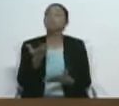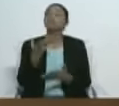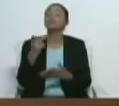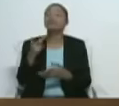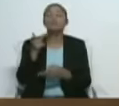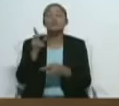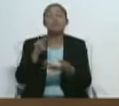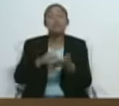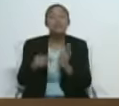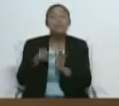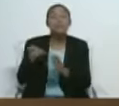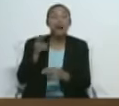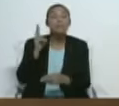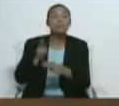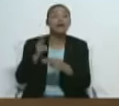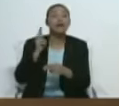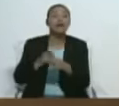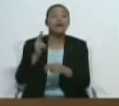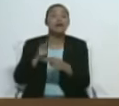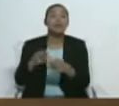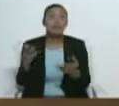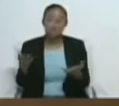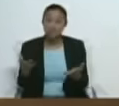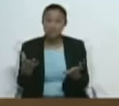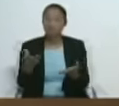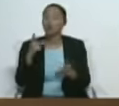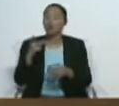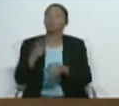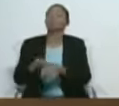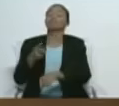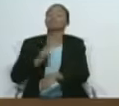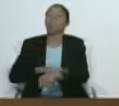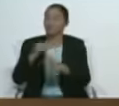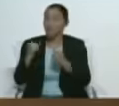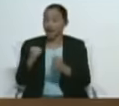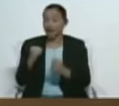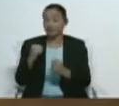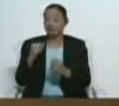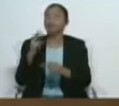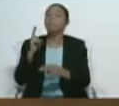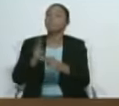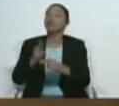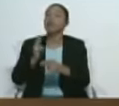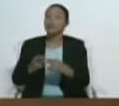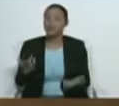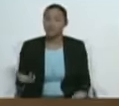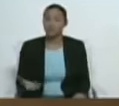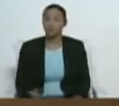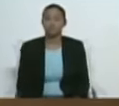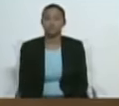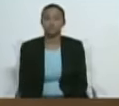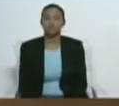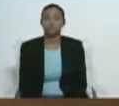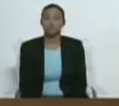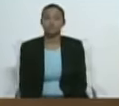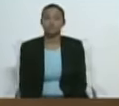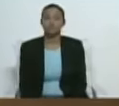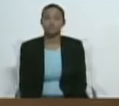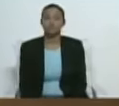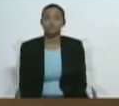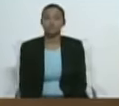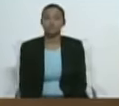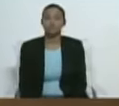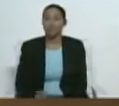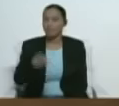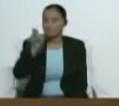peligro tener un factor extremista de esa manera en este país las personas fueron detenidas portando